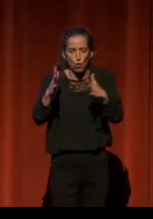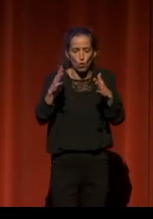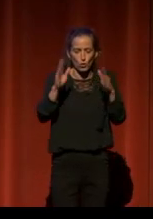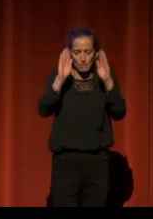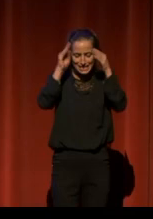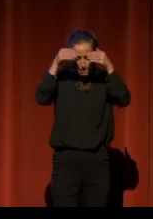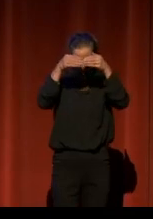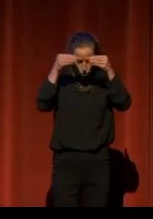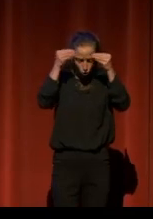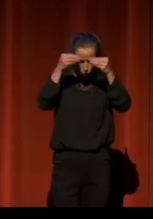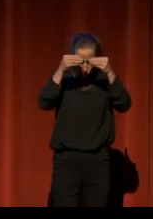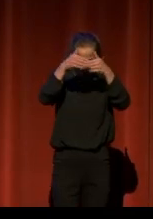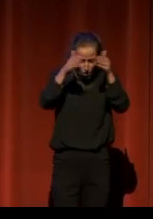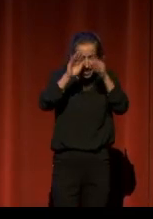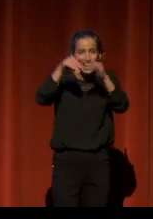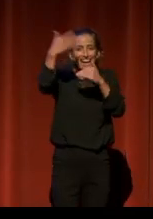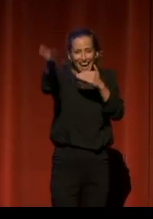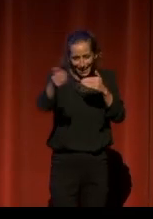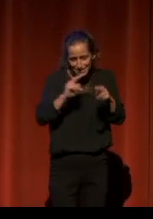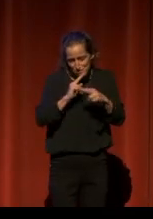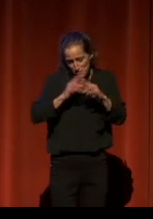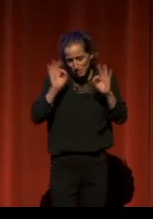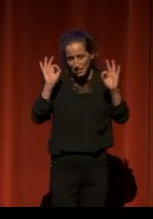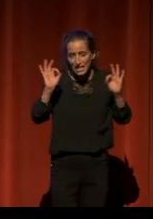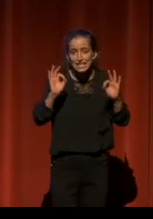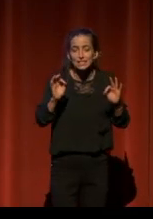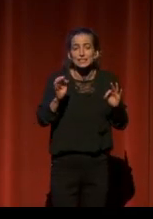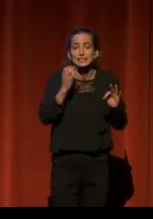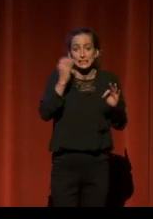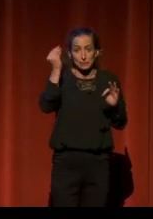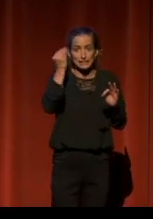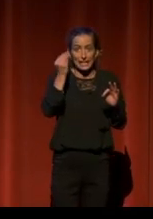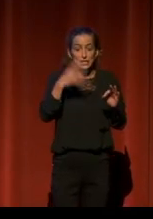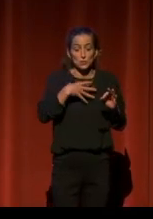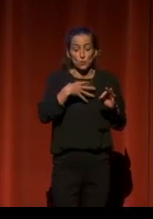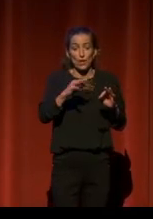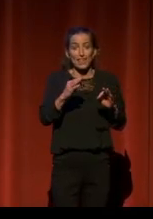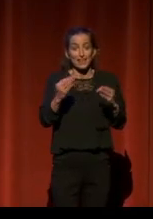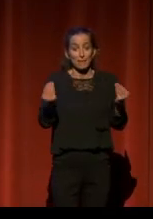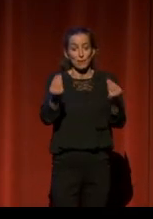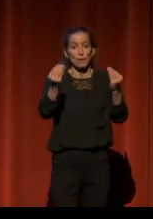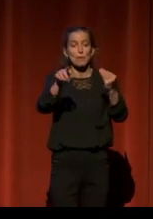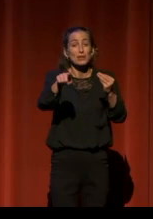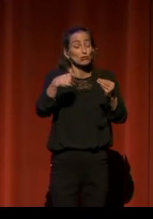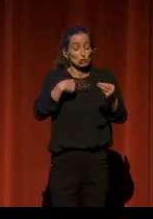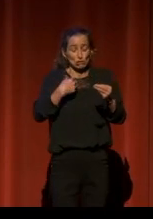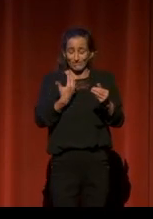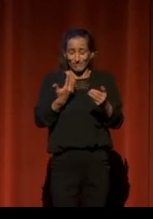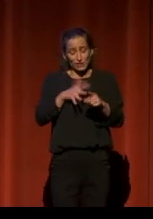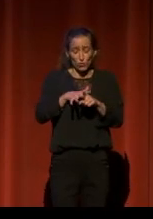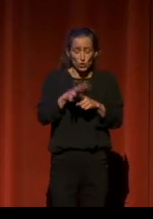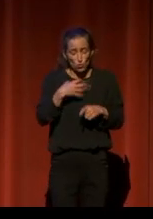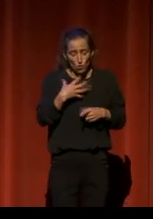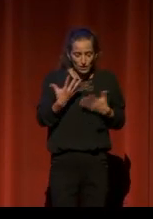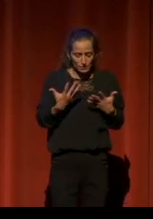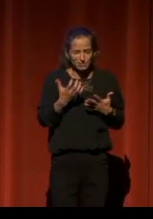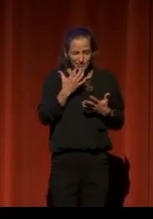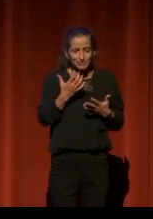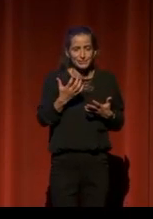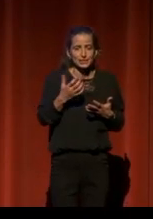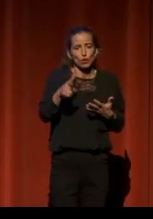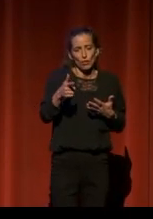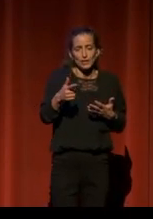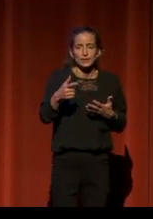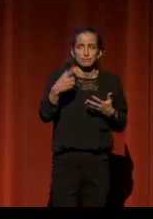es interesante y si estáis por aquí si crees que va ira mejor pero que tú no puedes influir pues entonces habrá que pensar en grande habrá que hacer